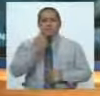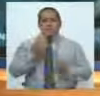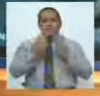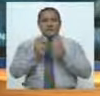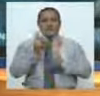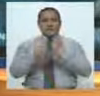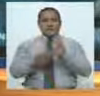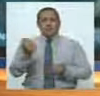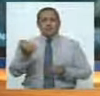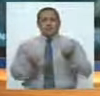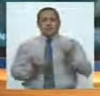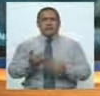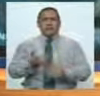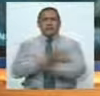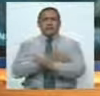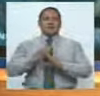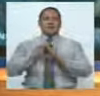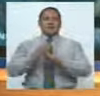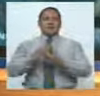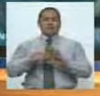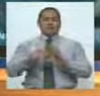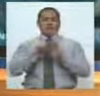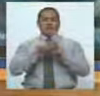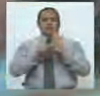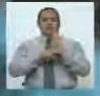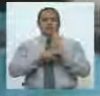Los choferes, por supuesto, rechazaron la nueva tarifa.